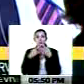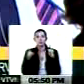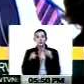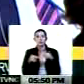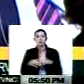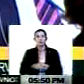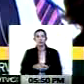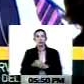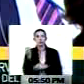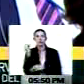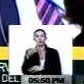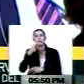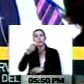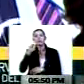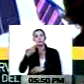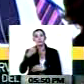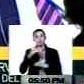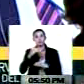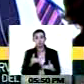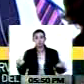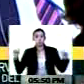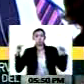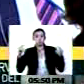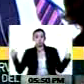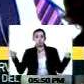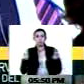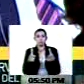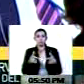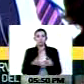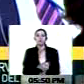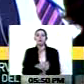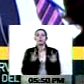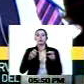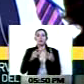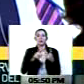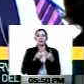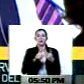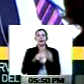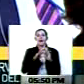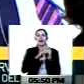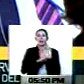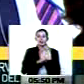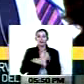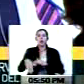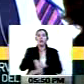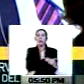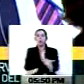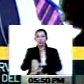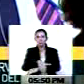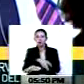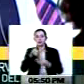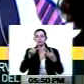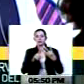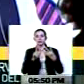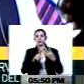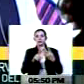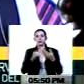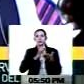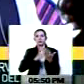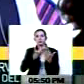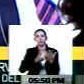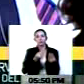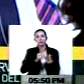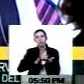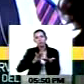del Foro Político de Alto Nivel, la nueva agenda urbana y la resolución sobre la revisión cuadrienal amplia de